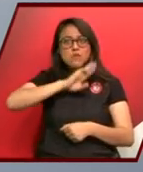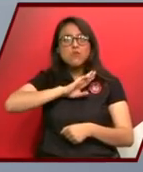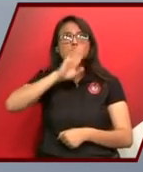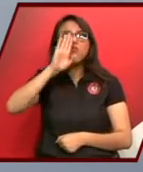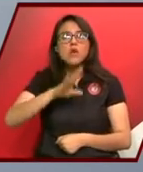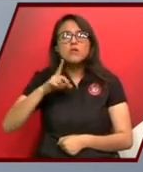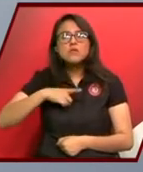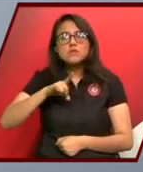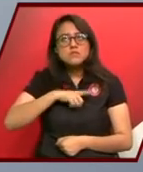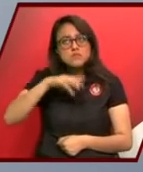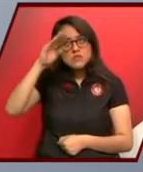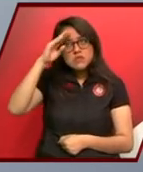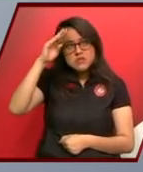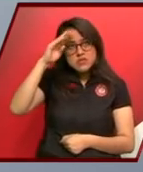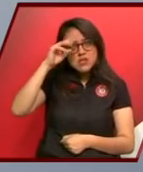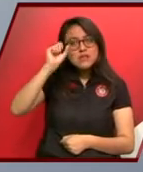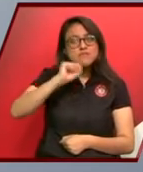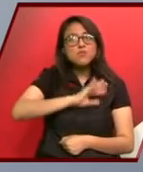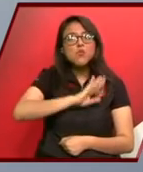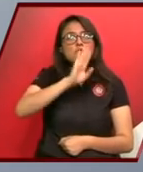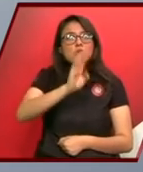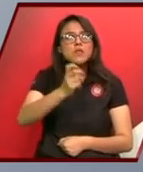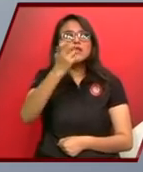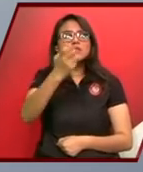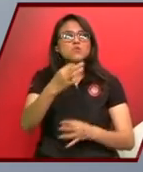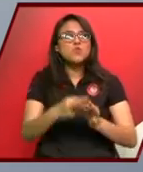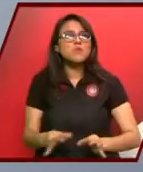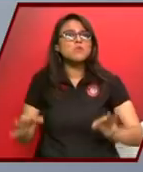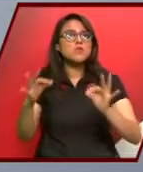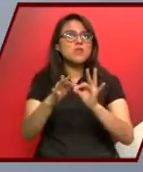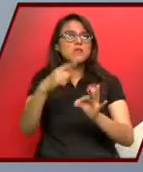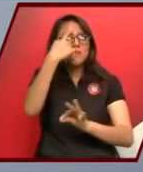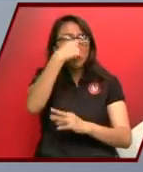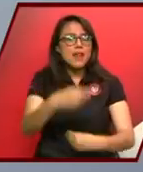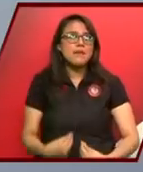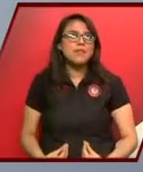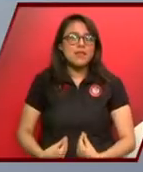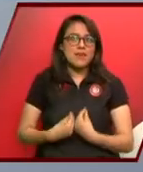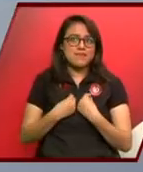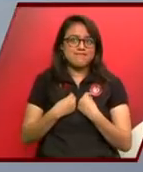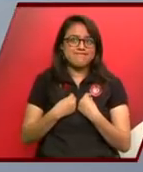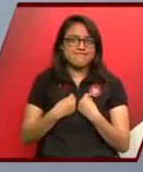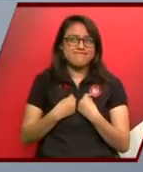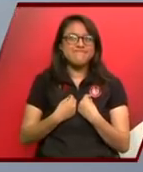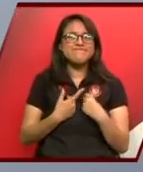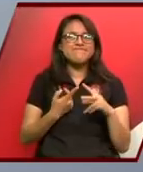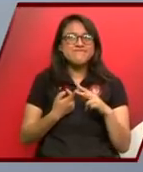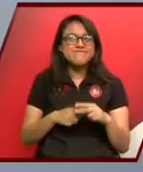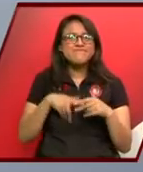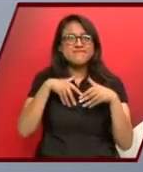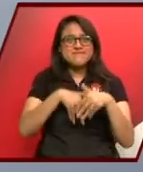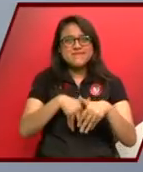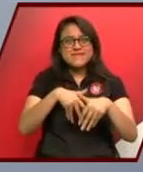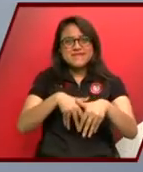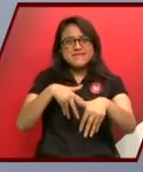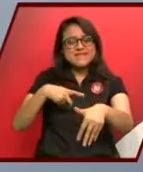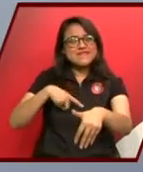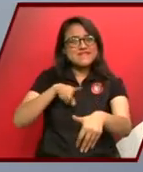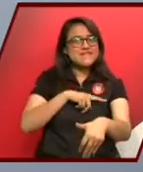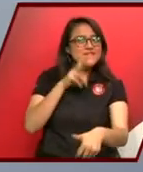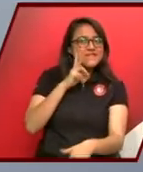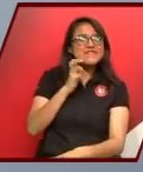forma. Y en México la muerte siempre ha sido parte esencial de la vida del mexicano. Y este desfile no puede